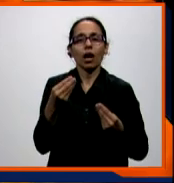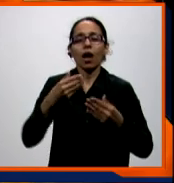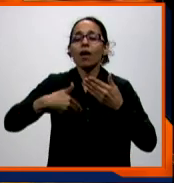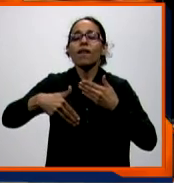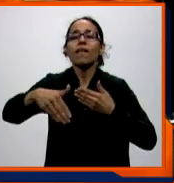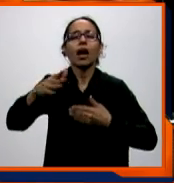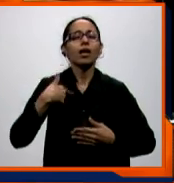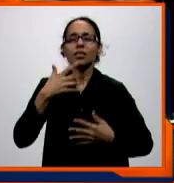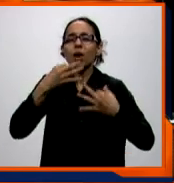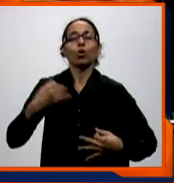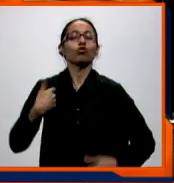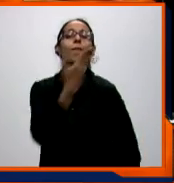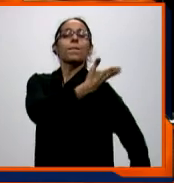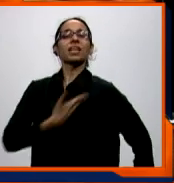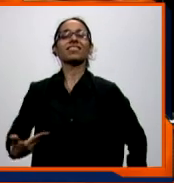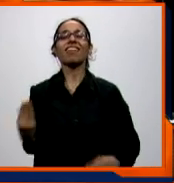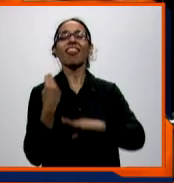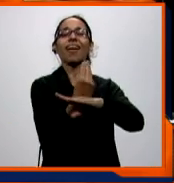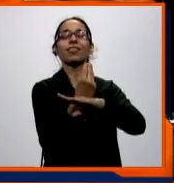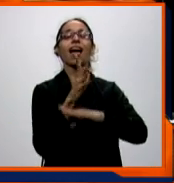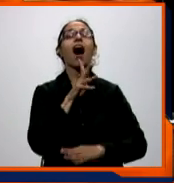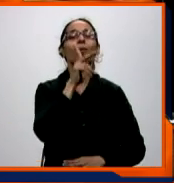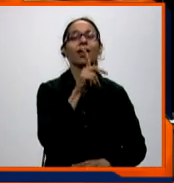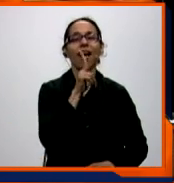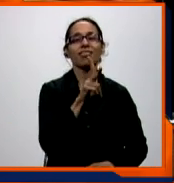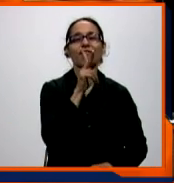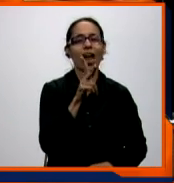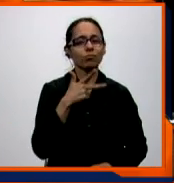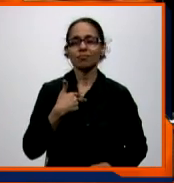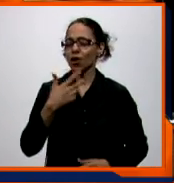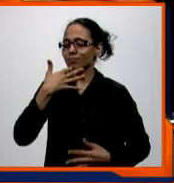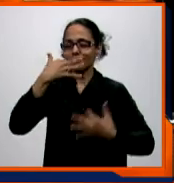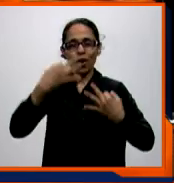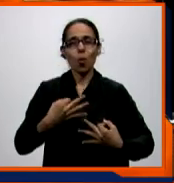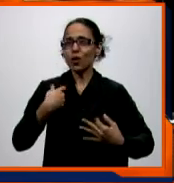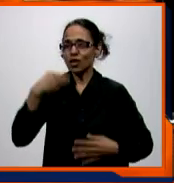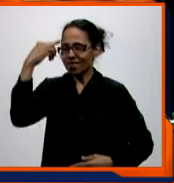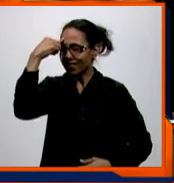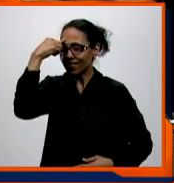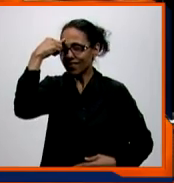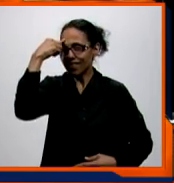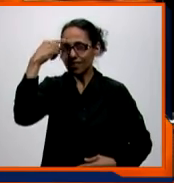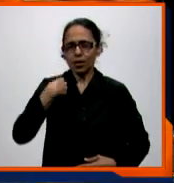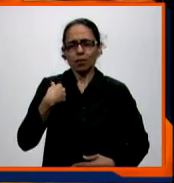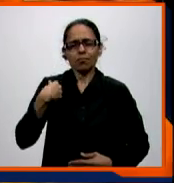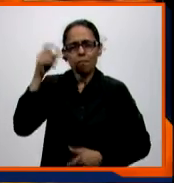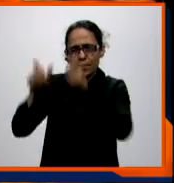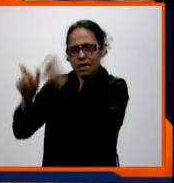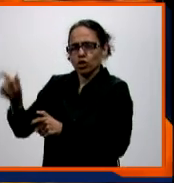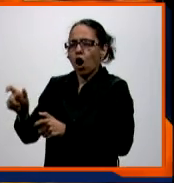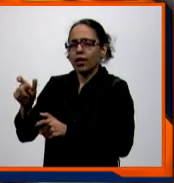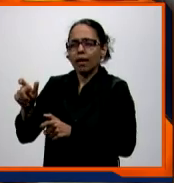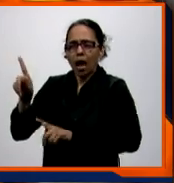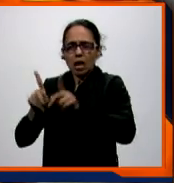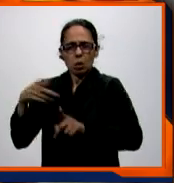ser presidente de Almirante Brown. Esa es, no me lo va a quitar nadie. Y yo sé que a mucha gente le molesta que yo